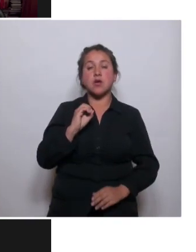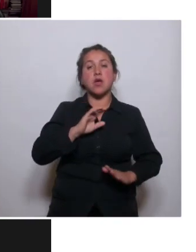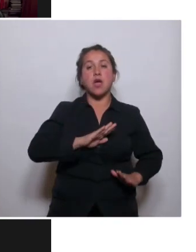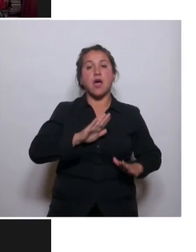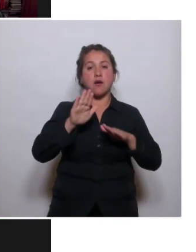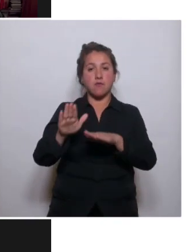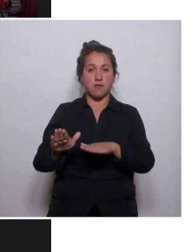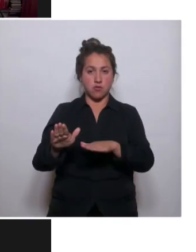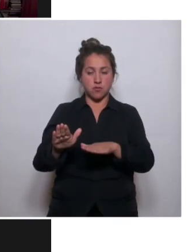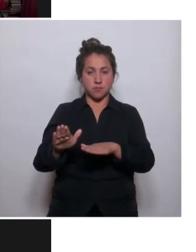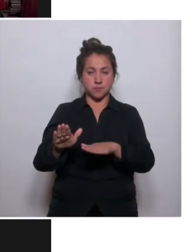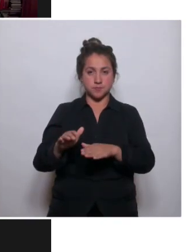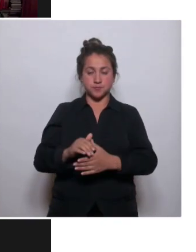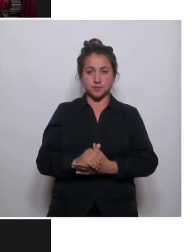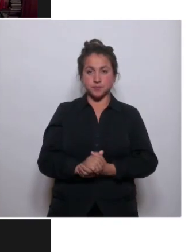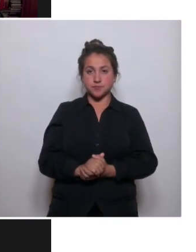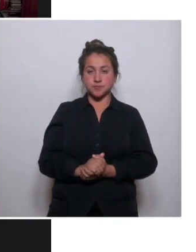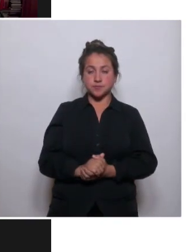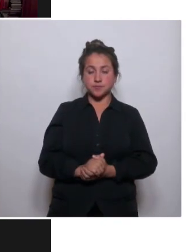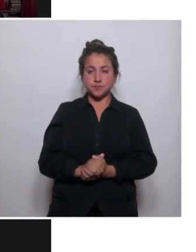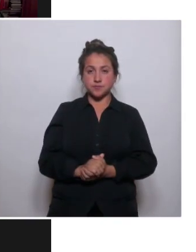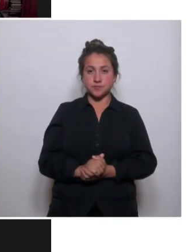secretario.